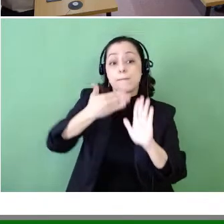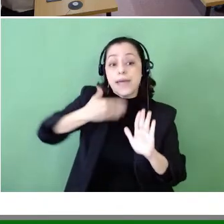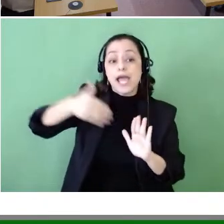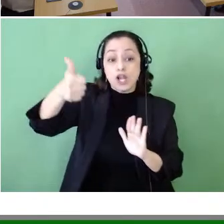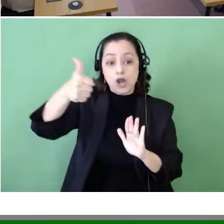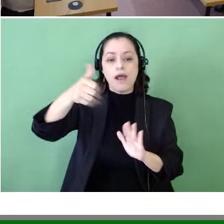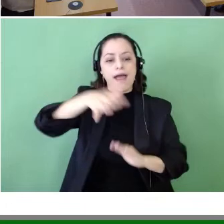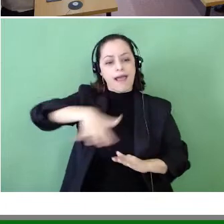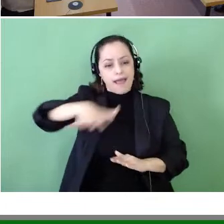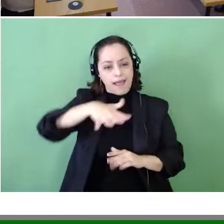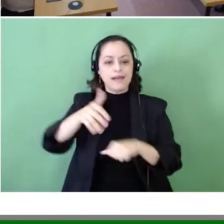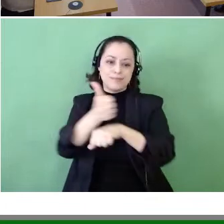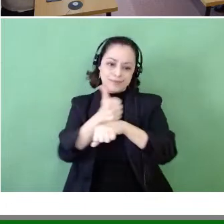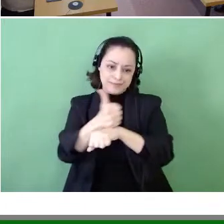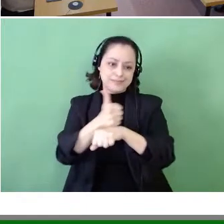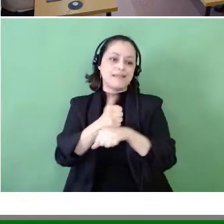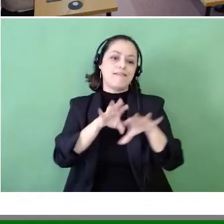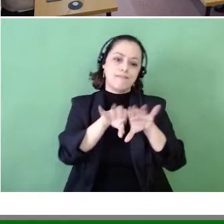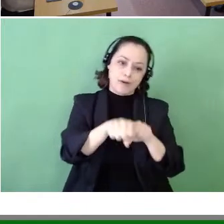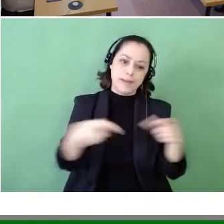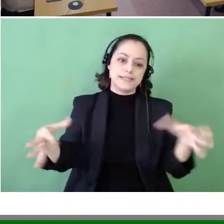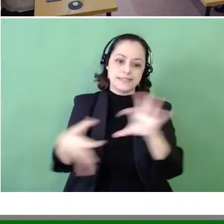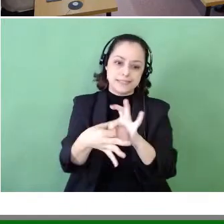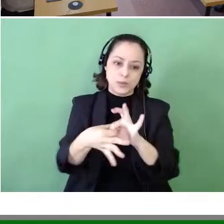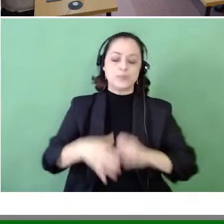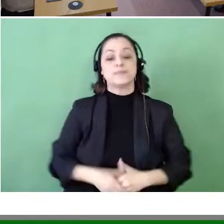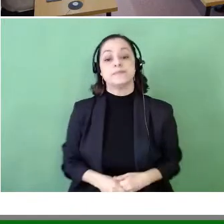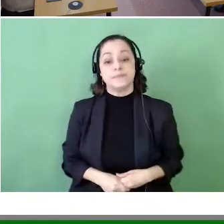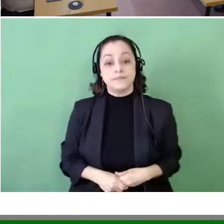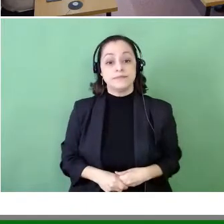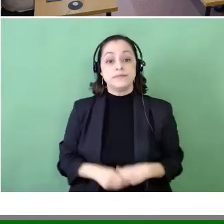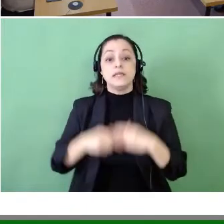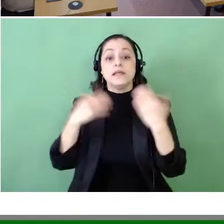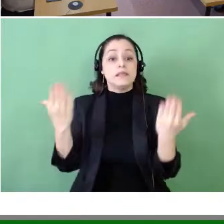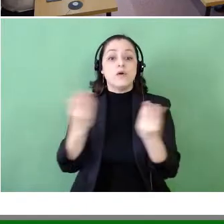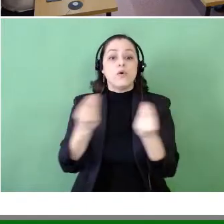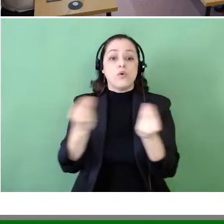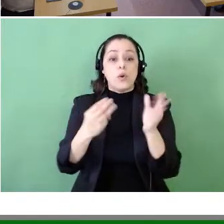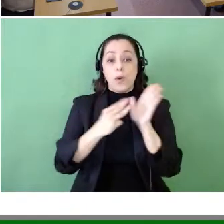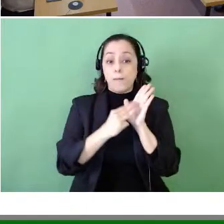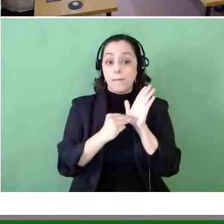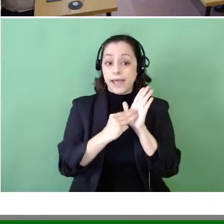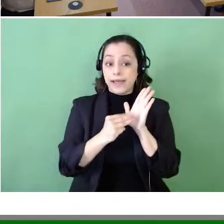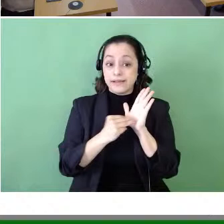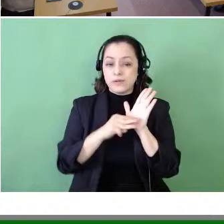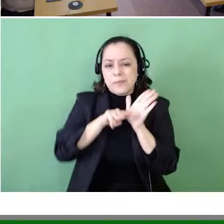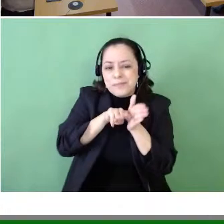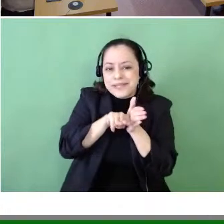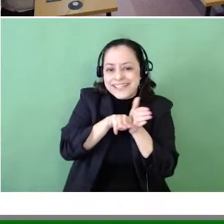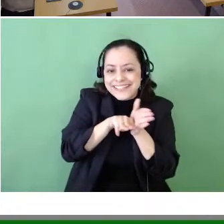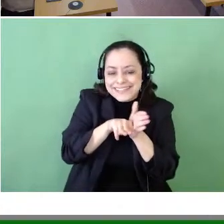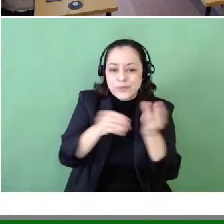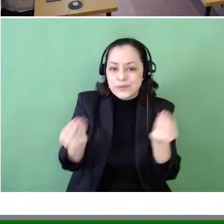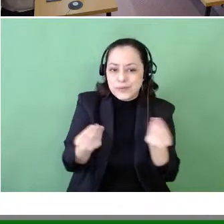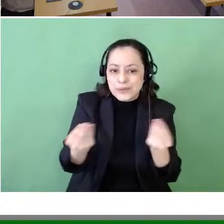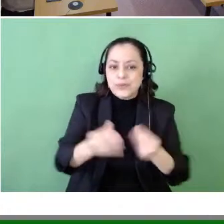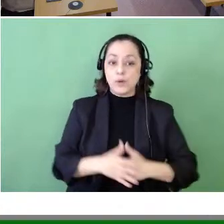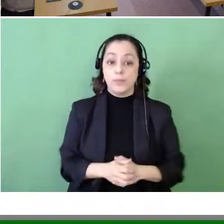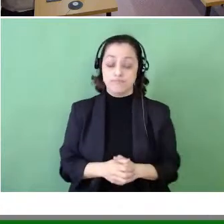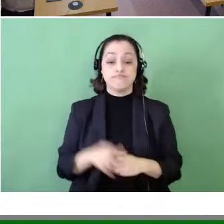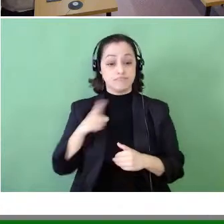Acerca del método, utilizamos para fines didácticos, separar por etapas para que se esté así más